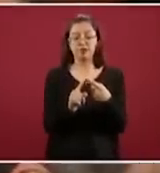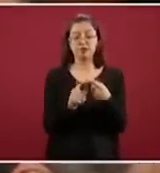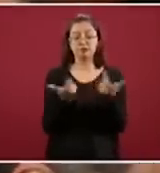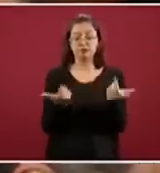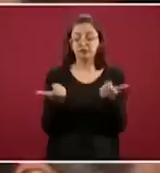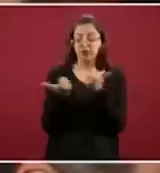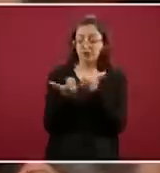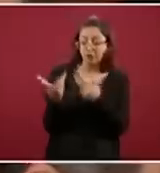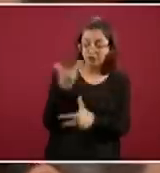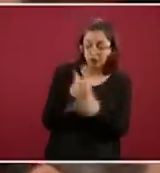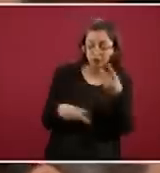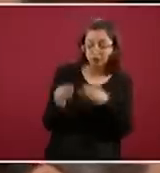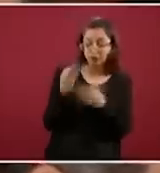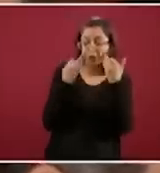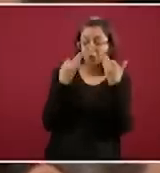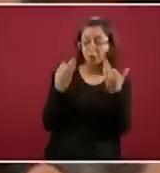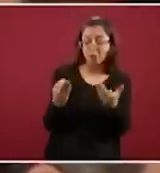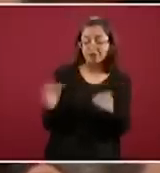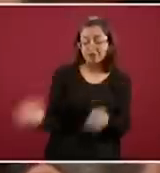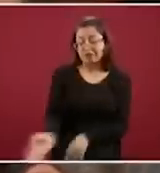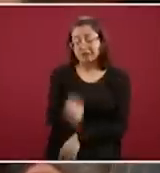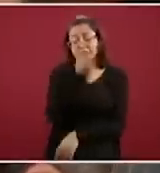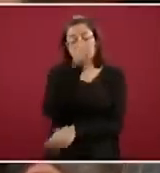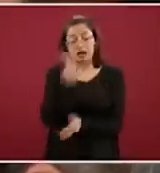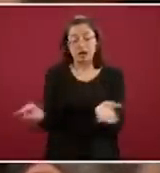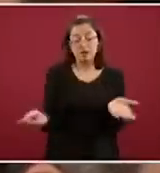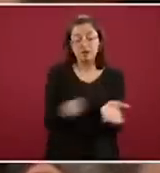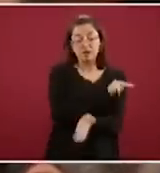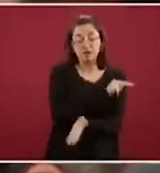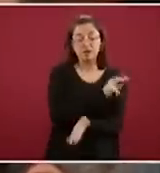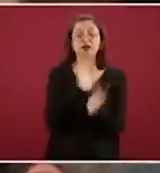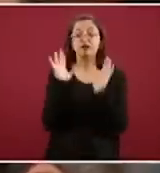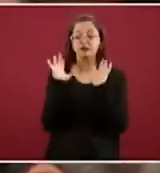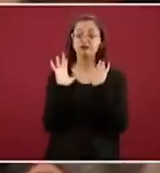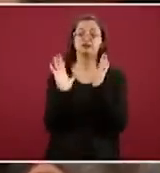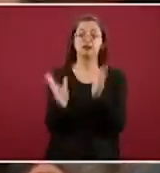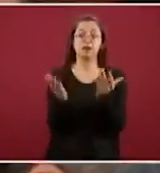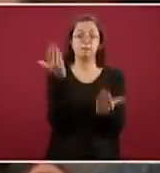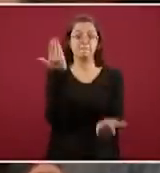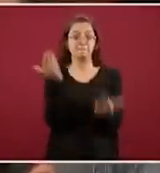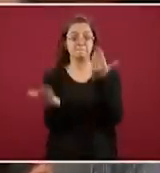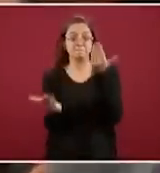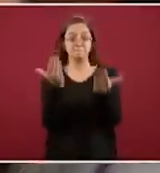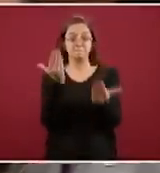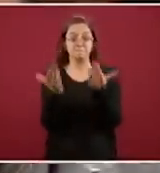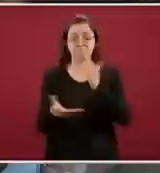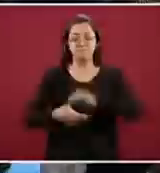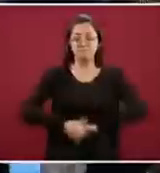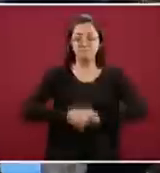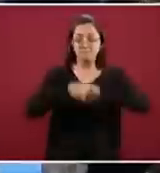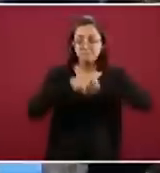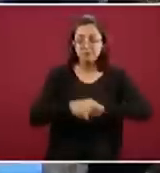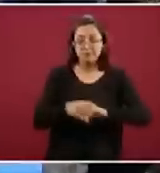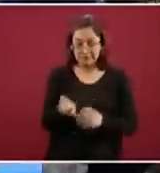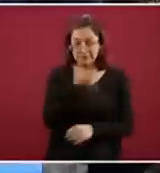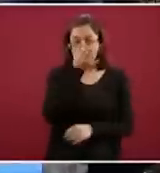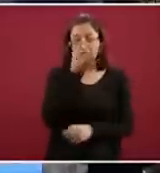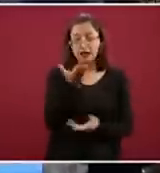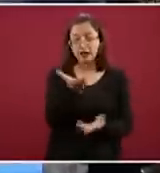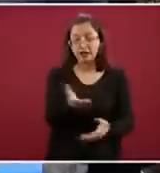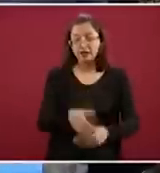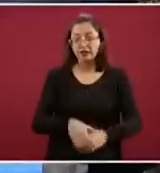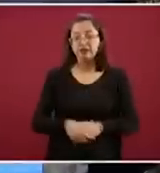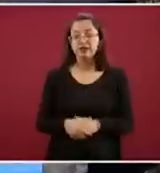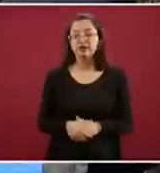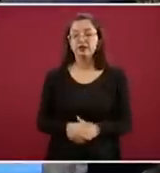económicos ante este inminente o esa firma y apretón de manos. Bueno,